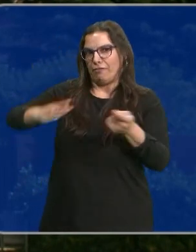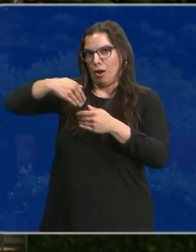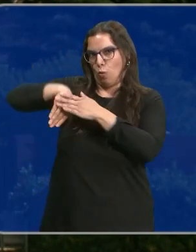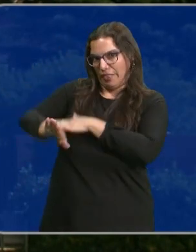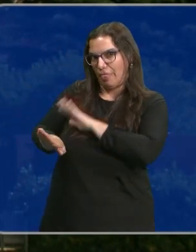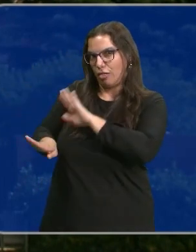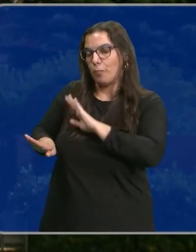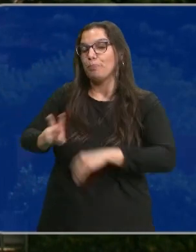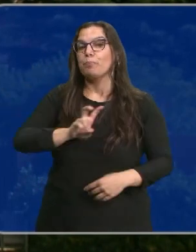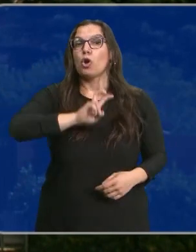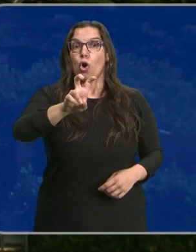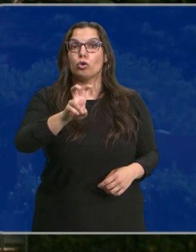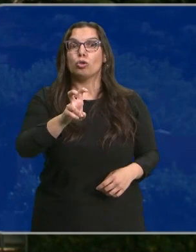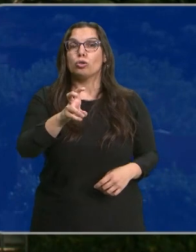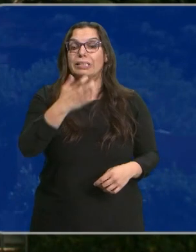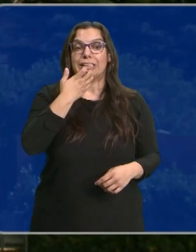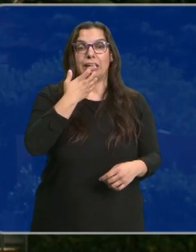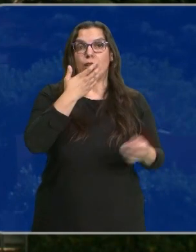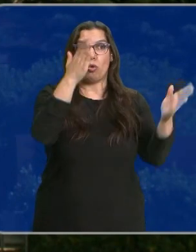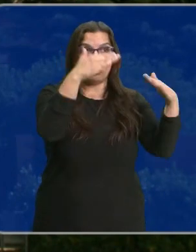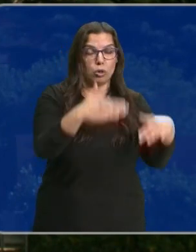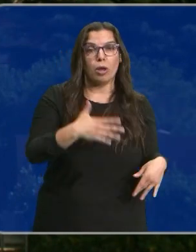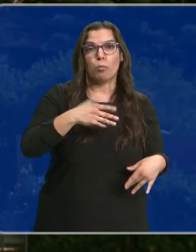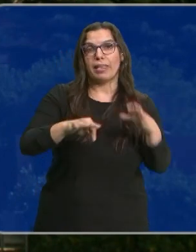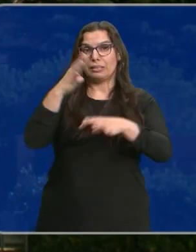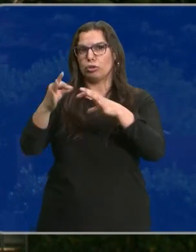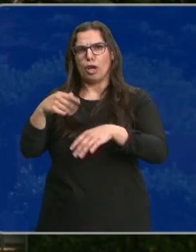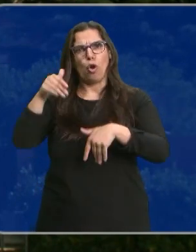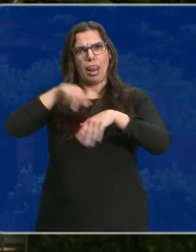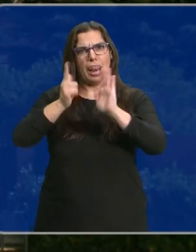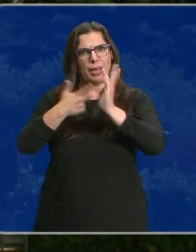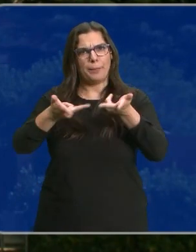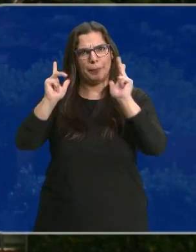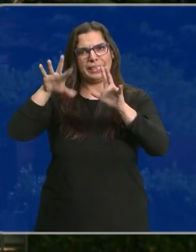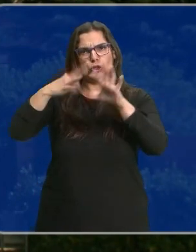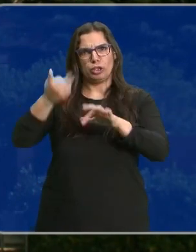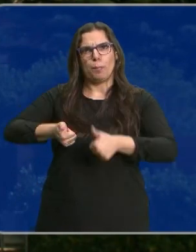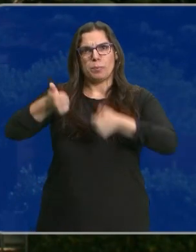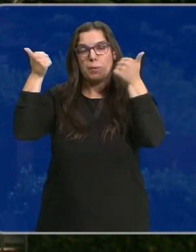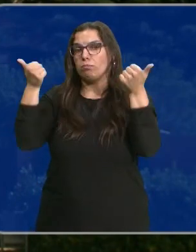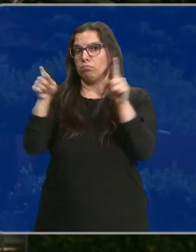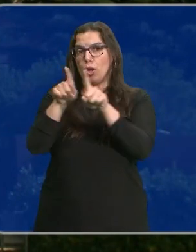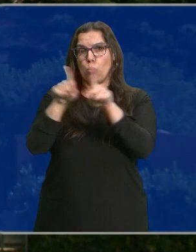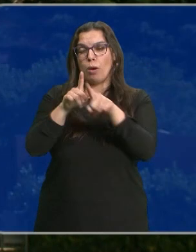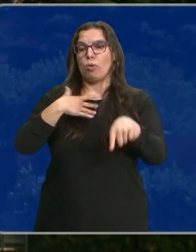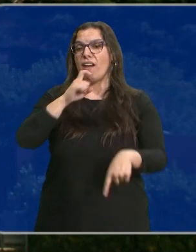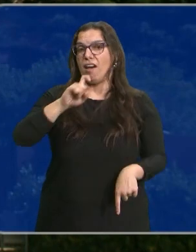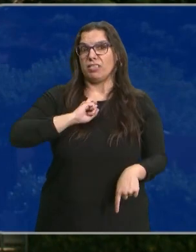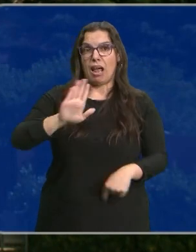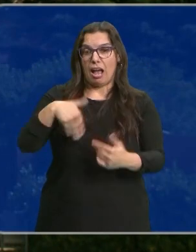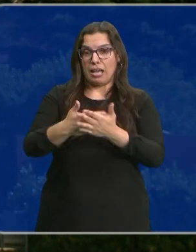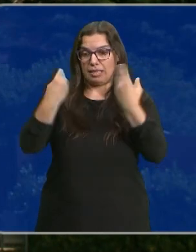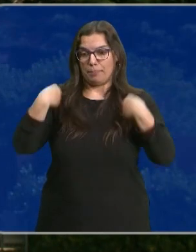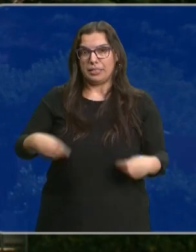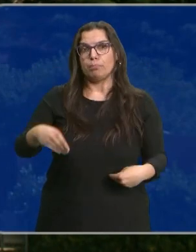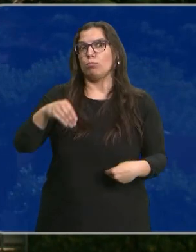cambio, no descartan realizar nuevos sorteos. La ley electoral se lo permite en ambos casos. Nos podrían notificar incluso hasta